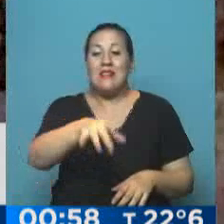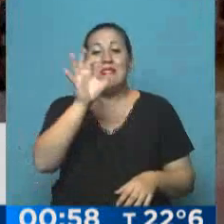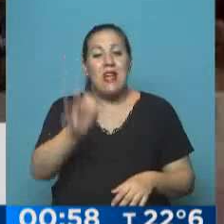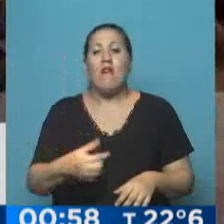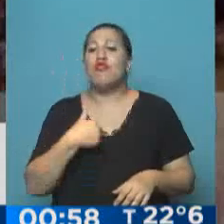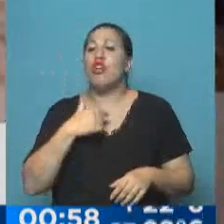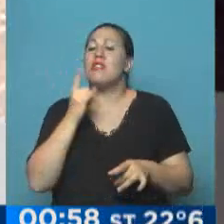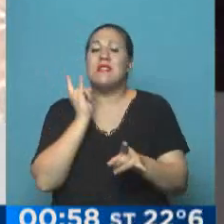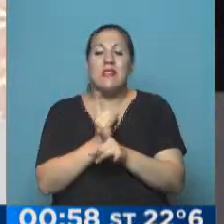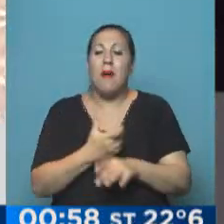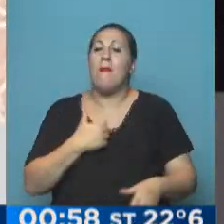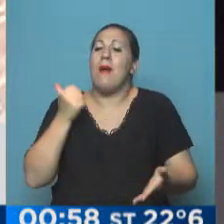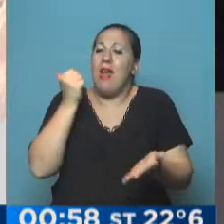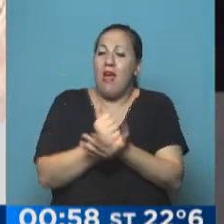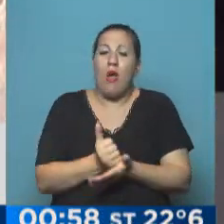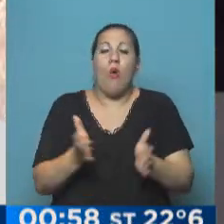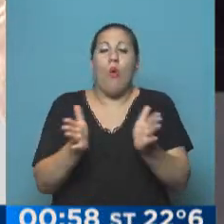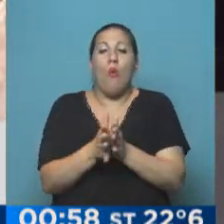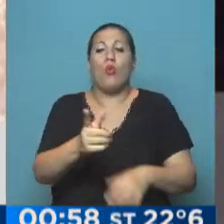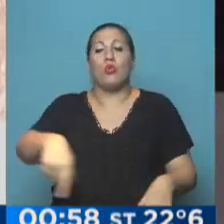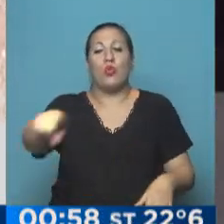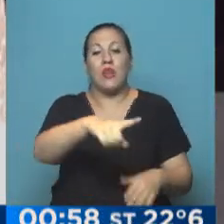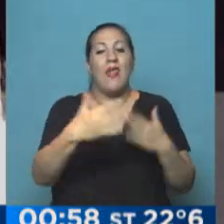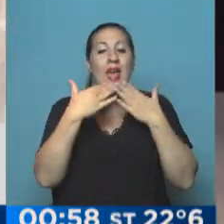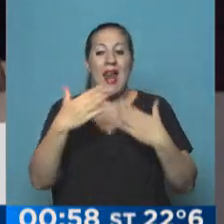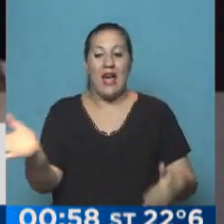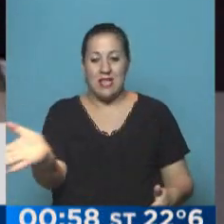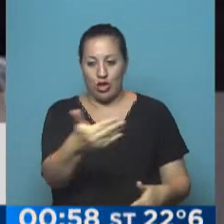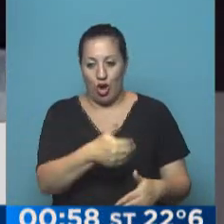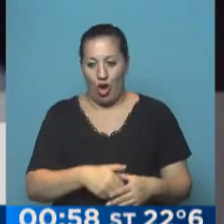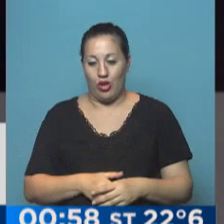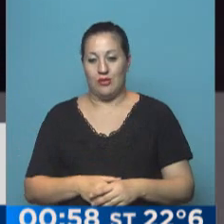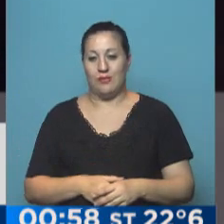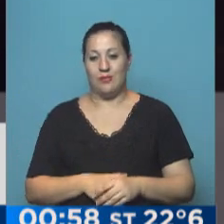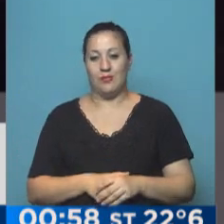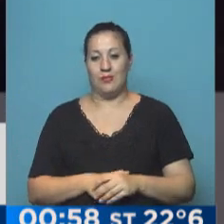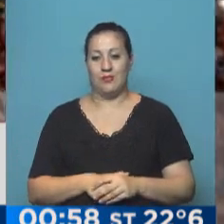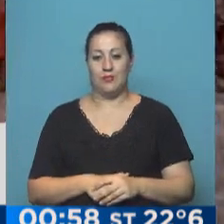estar junto a ustedes. Gracias a todos.